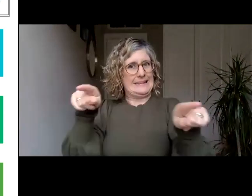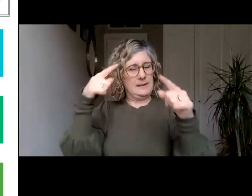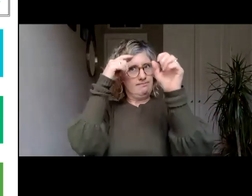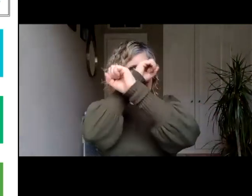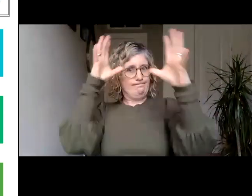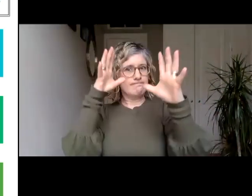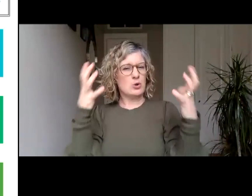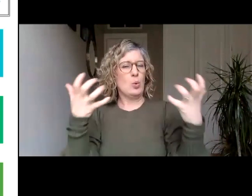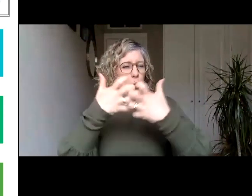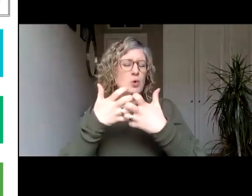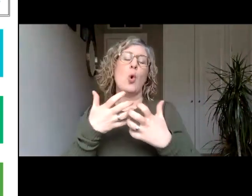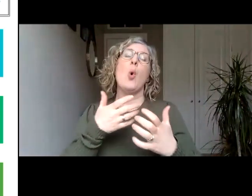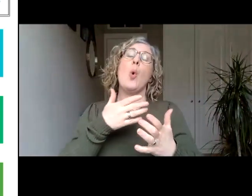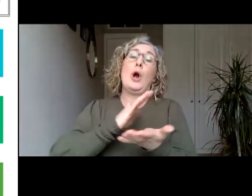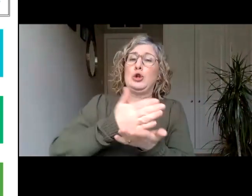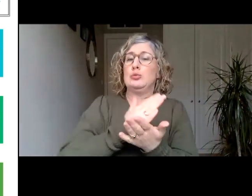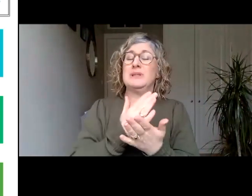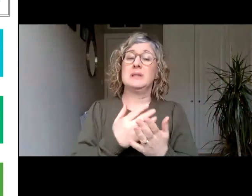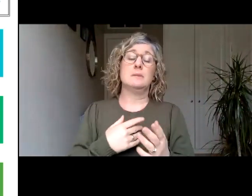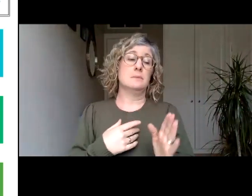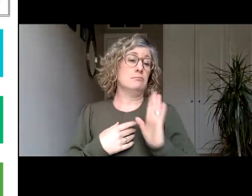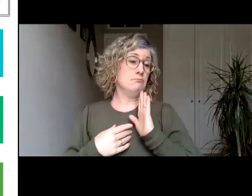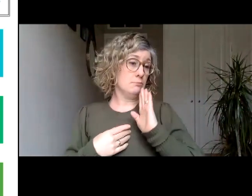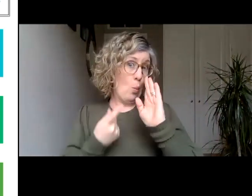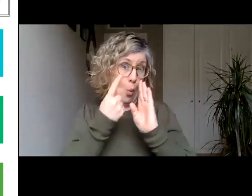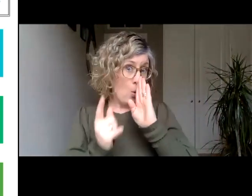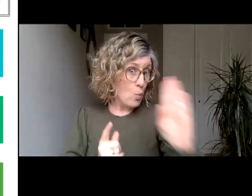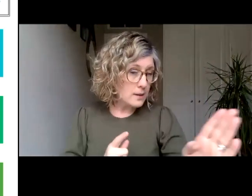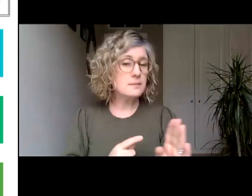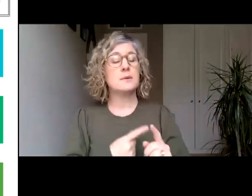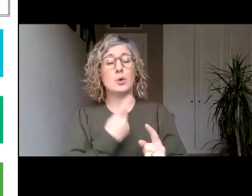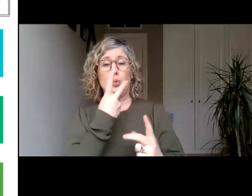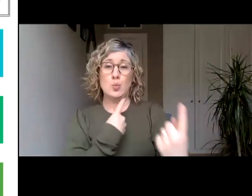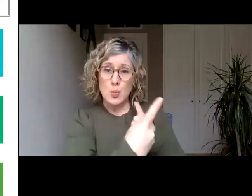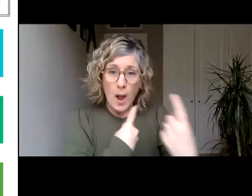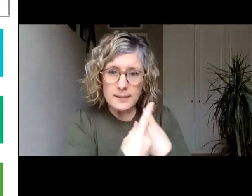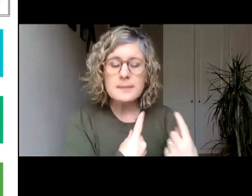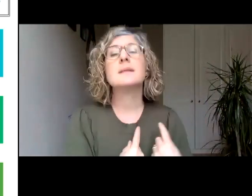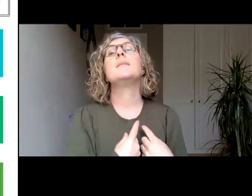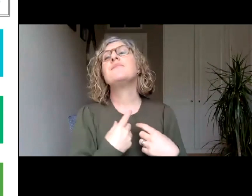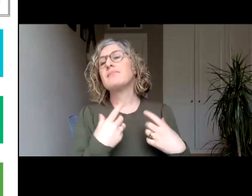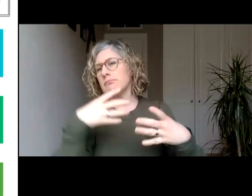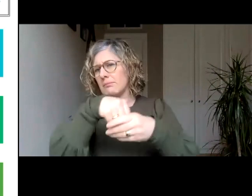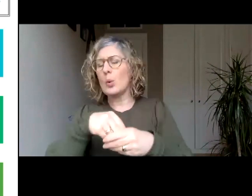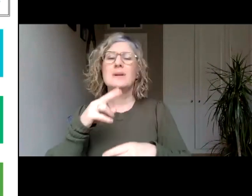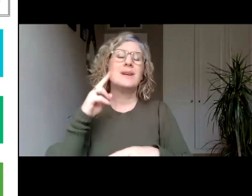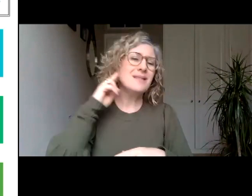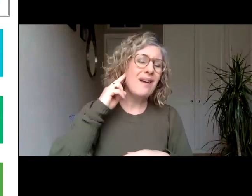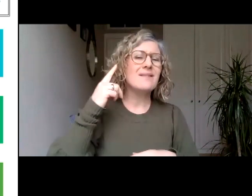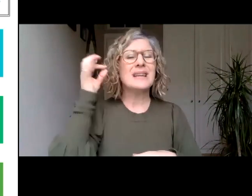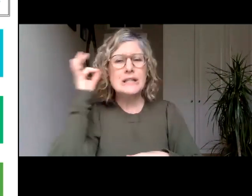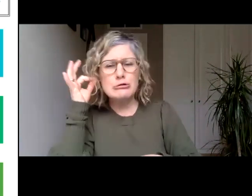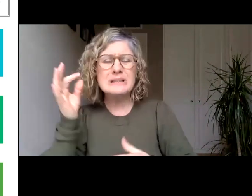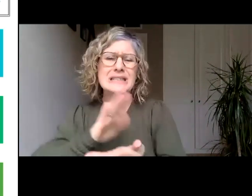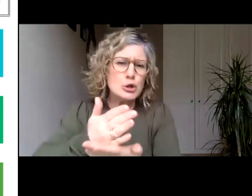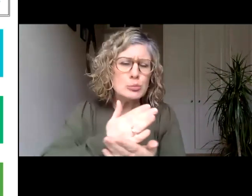y utilizamos como base ese programa para subir los estándares e